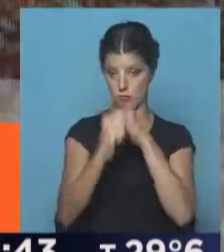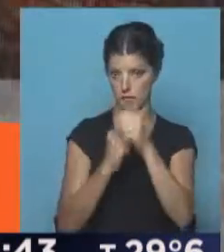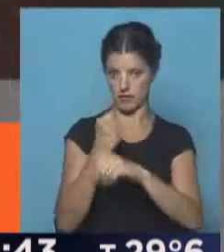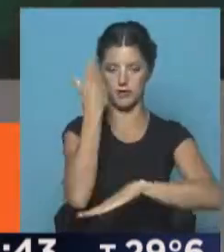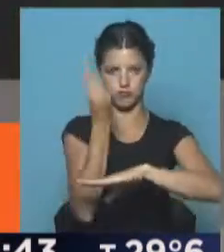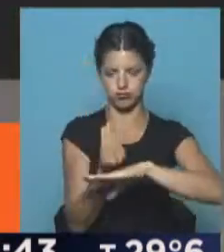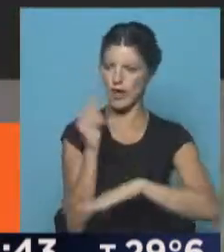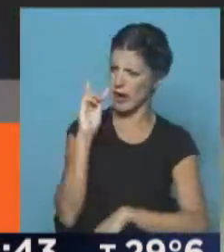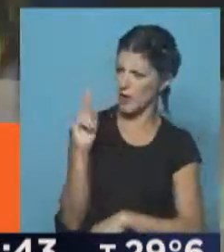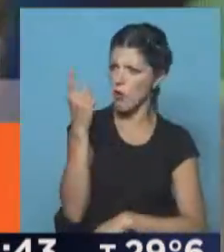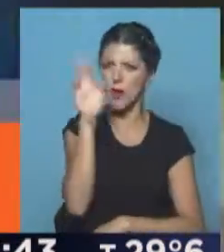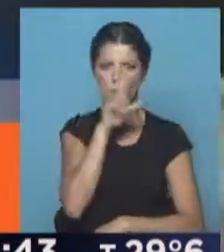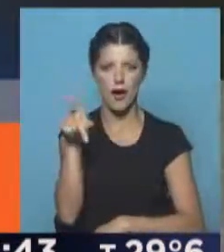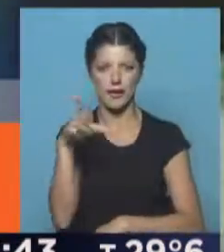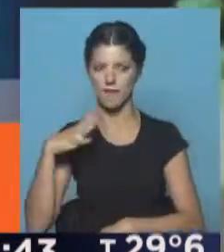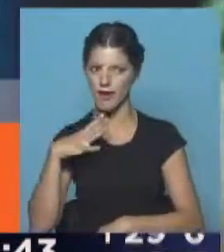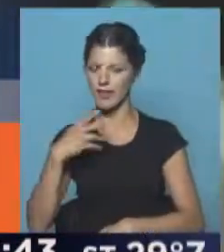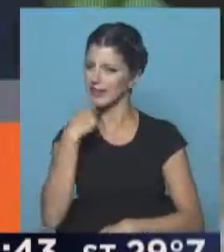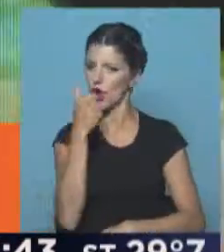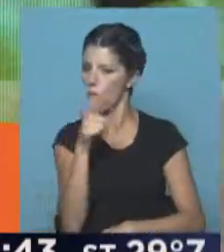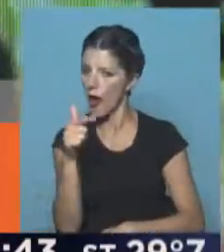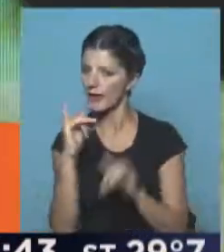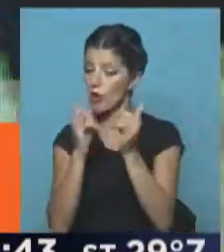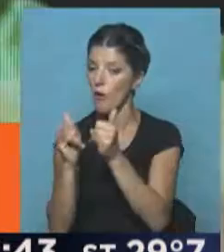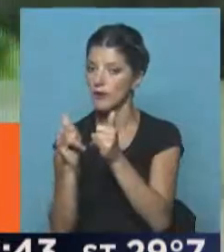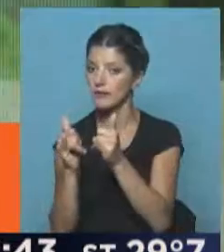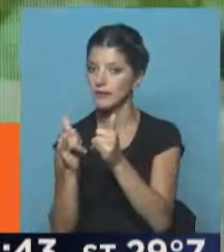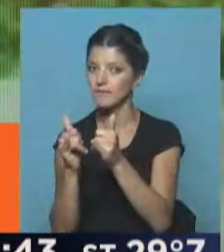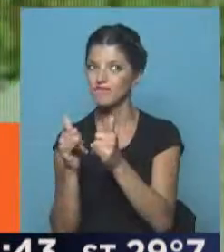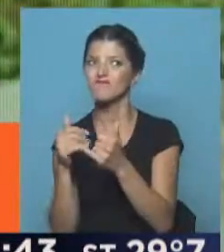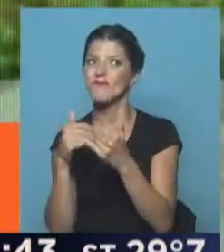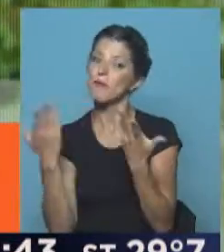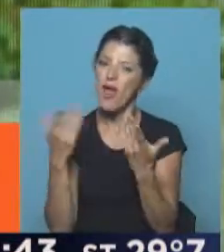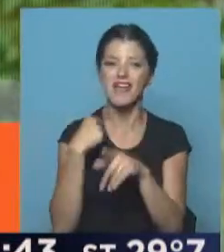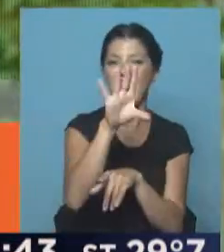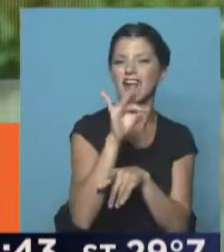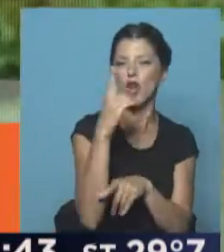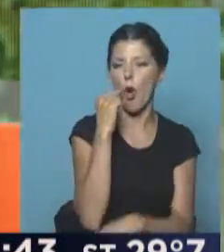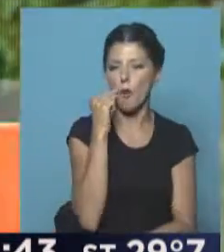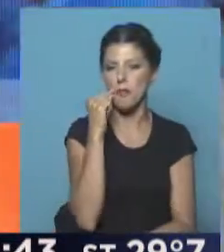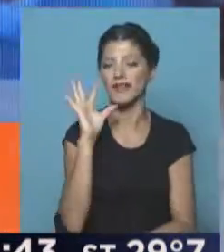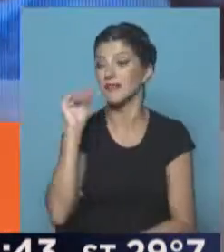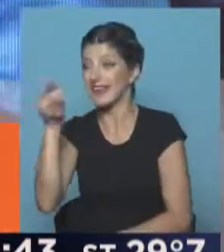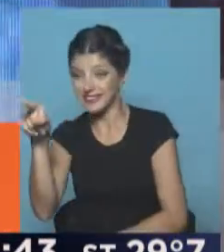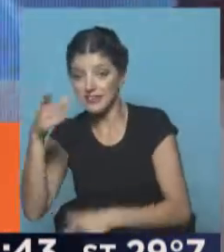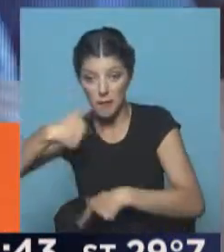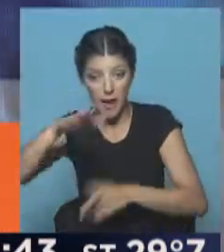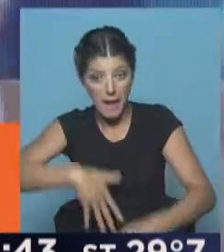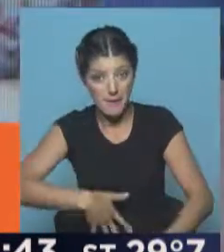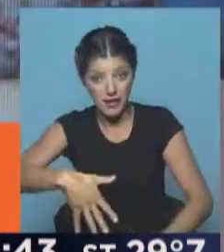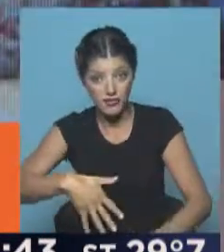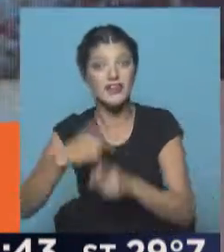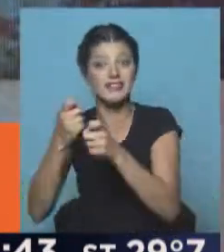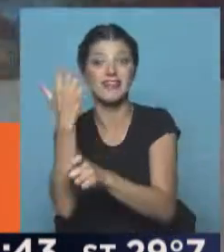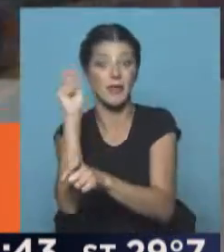mujer que todavía no fue madre y es joven, es probable que opte por un hombre porque sabe que si la mujer es madre, por ahí se toma 6 meses y